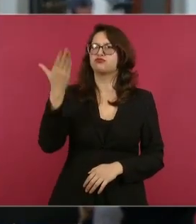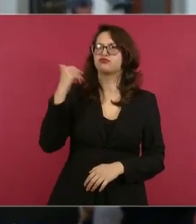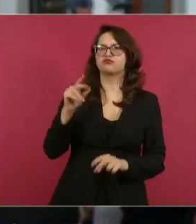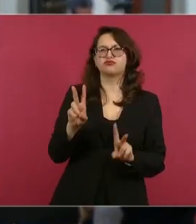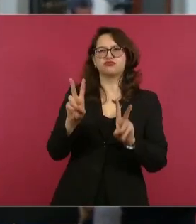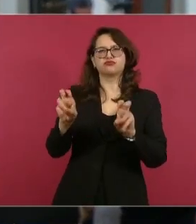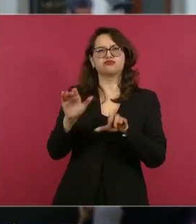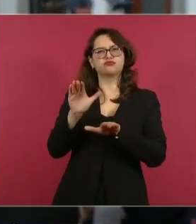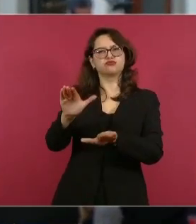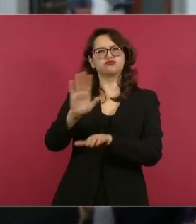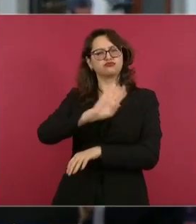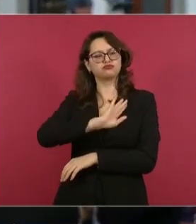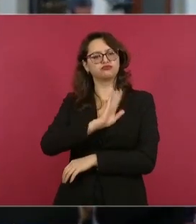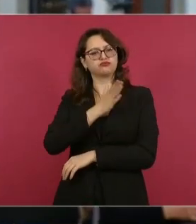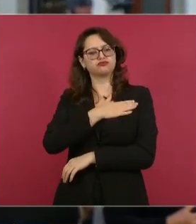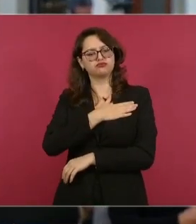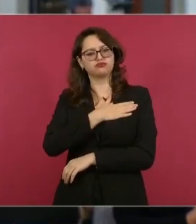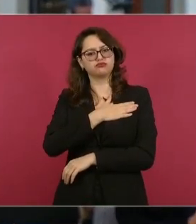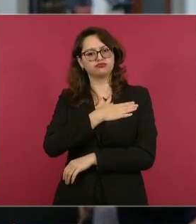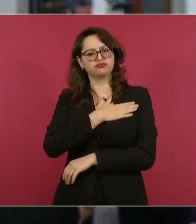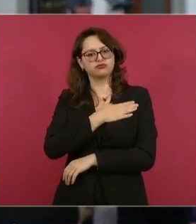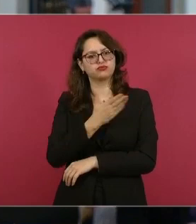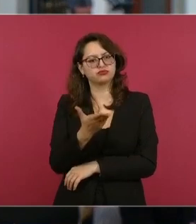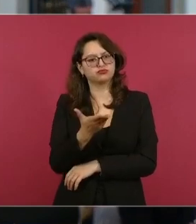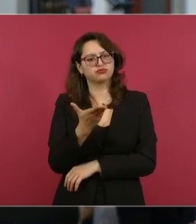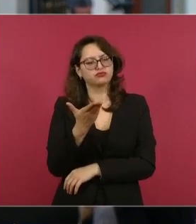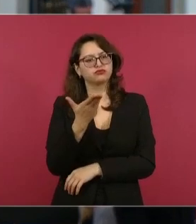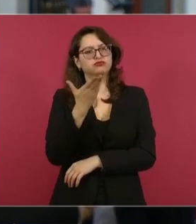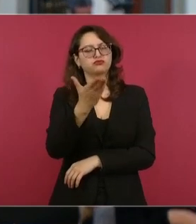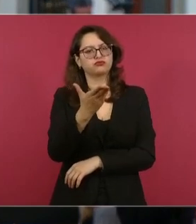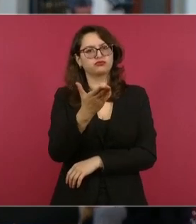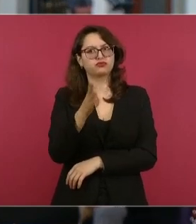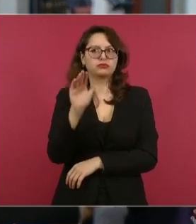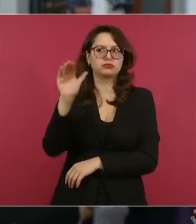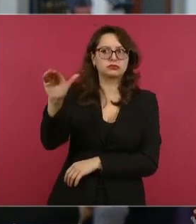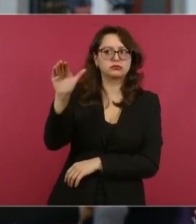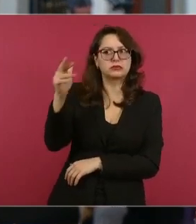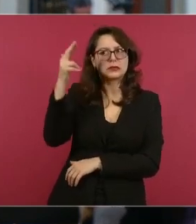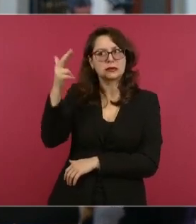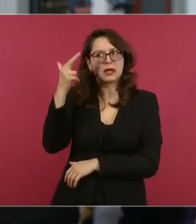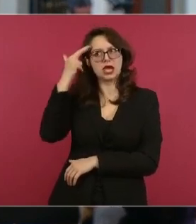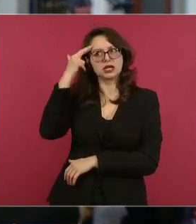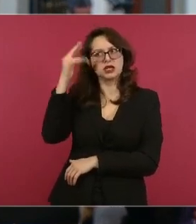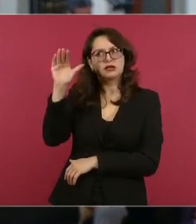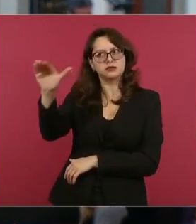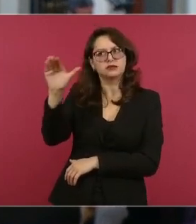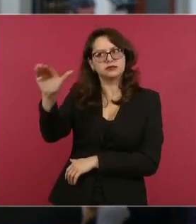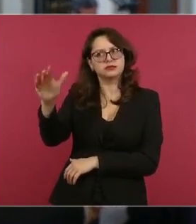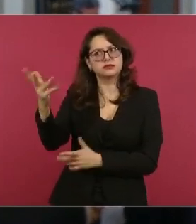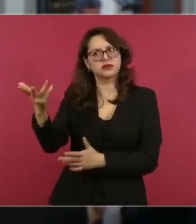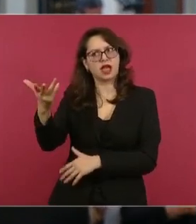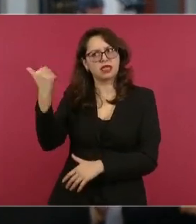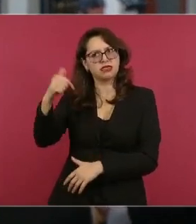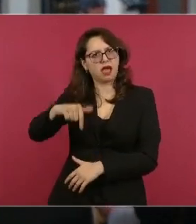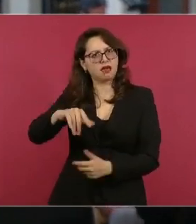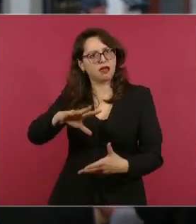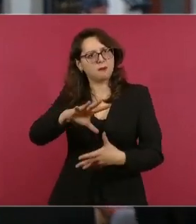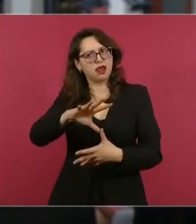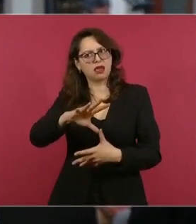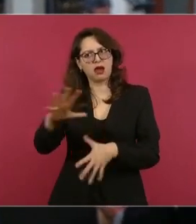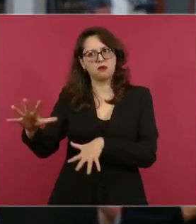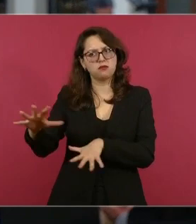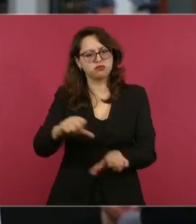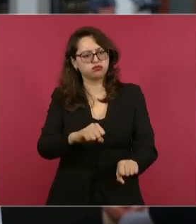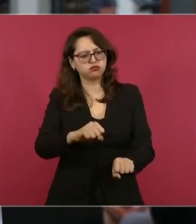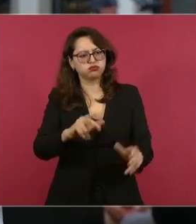hace un tiempo usted pidió un reconocimiento y una disculpa de España por el genocidio, por la ocupación, por